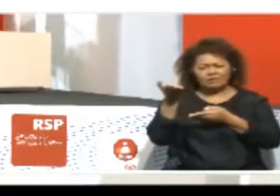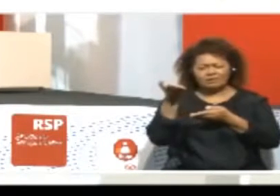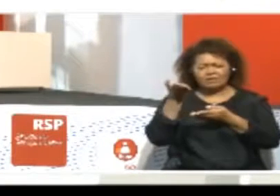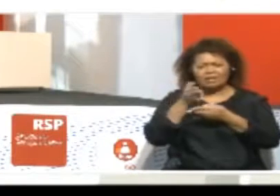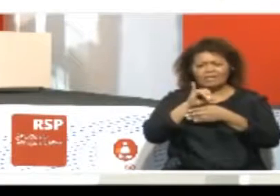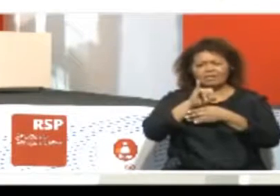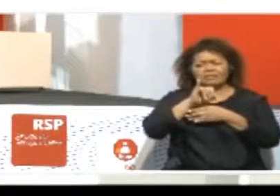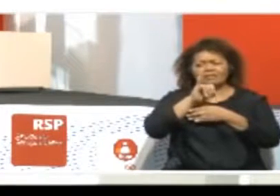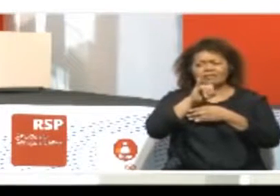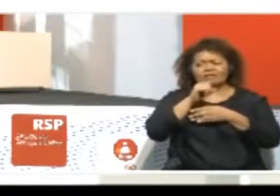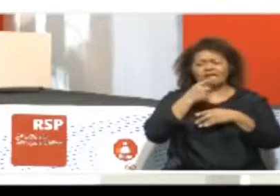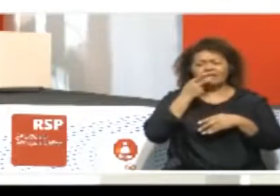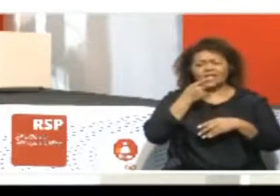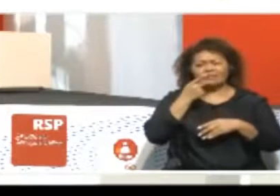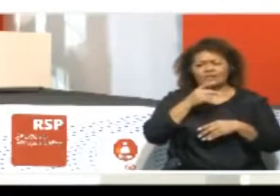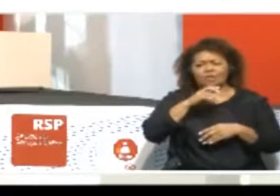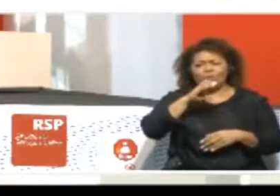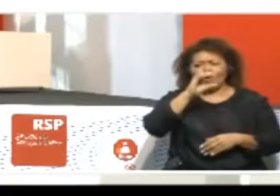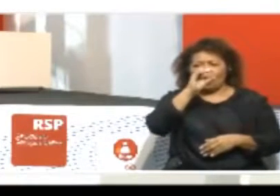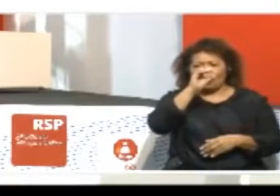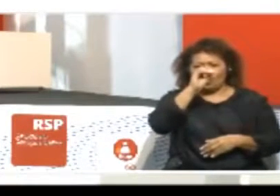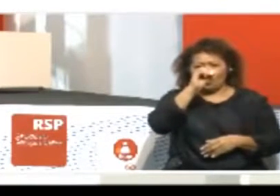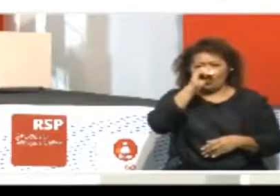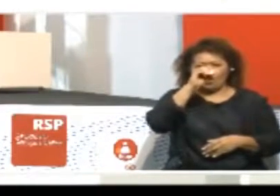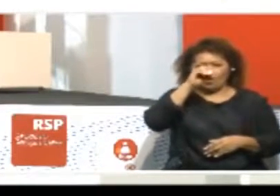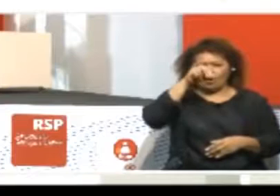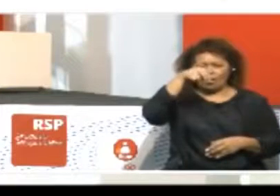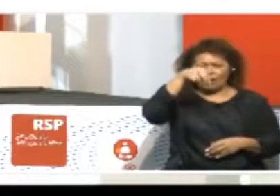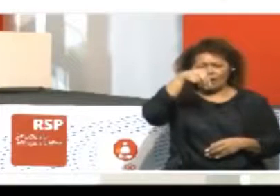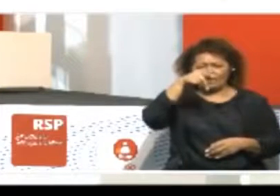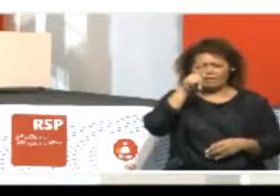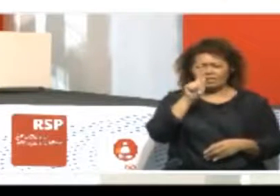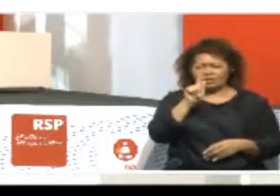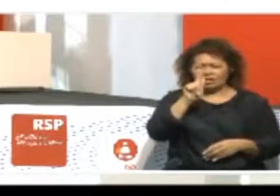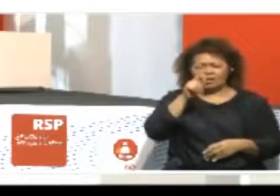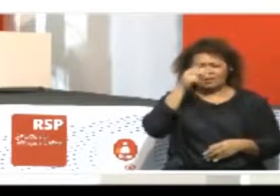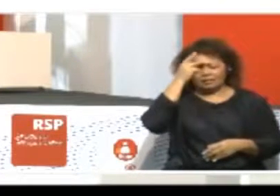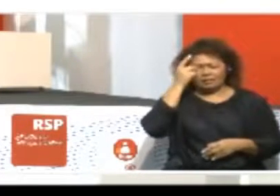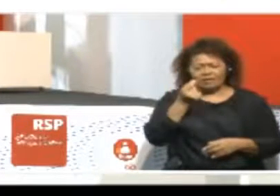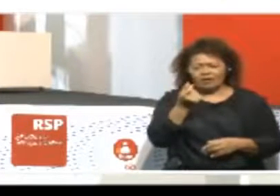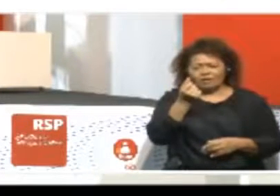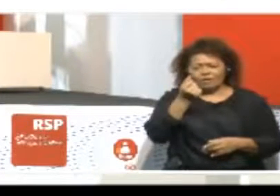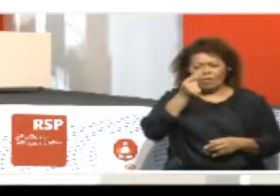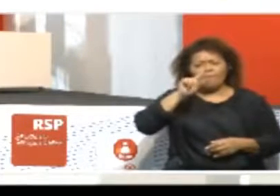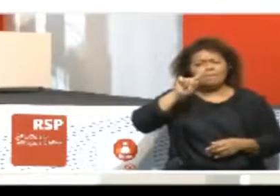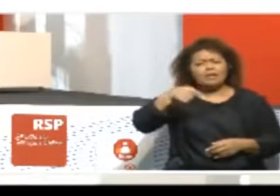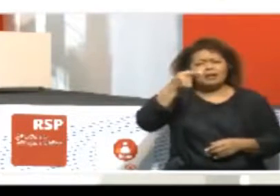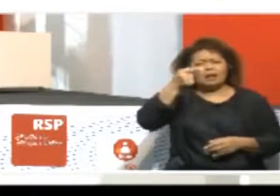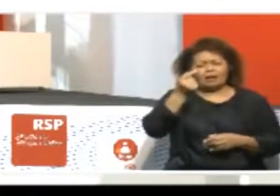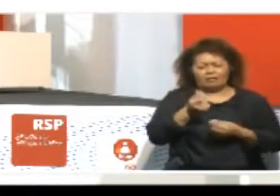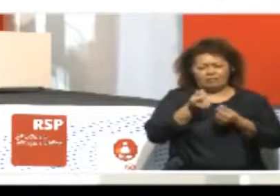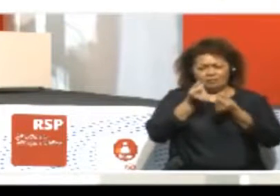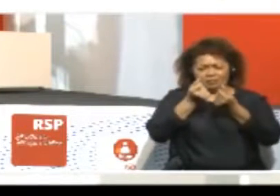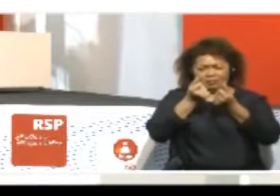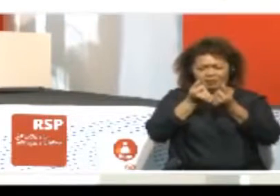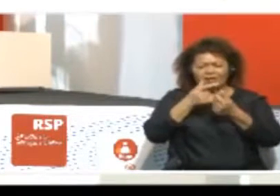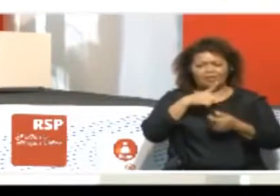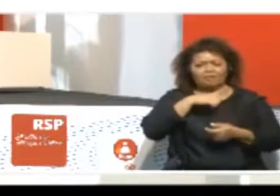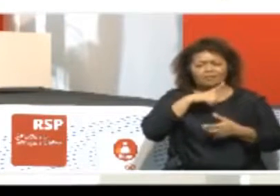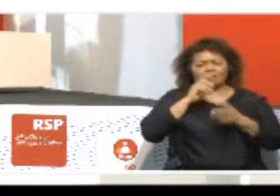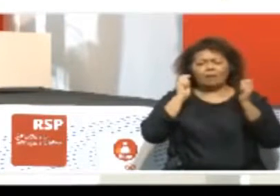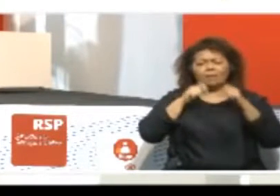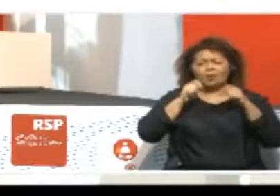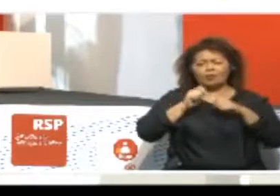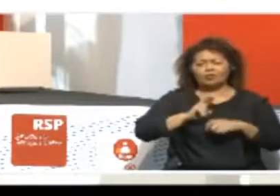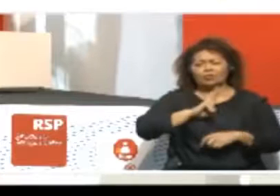moneda de Honduras, y que usted tiene autoridad para manejar ese 1.000.000 de lempiras. Sin embargo, la ONG le